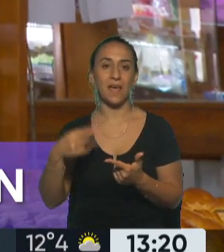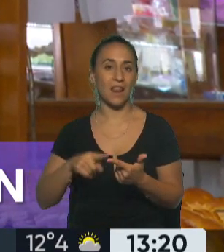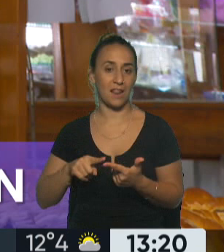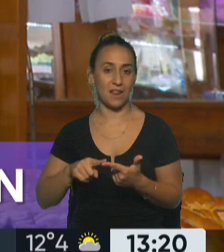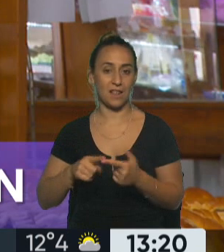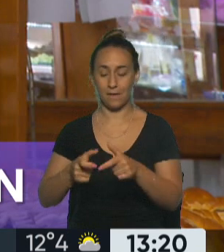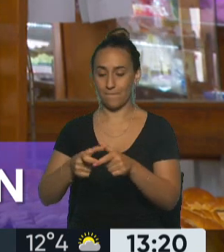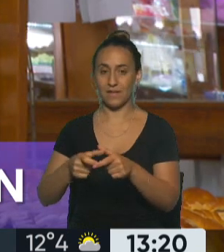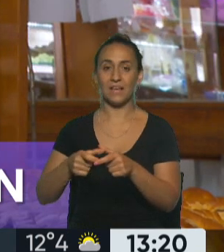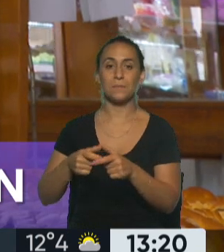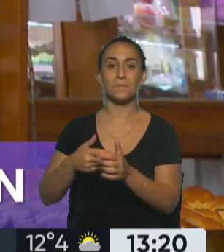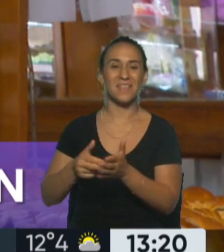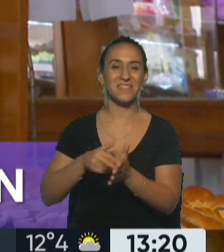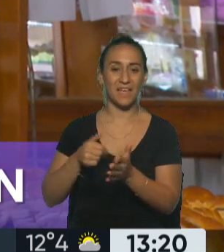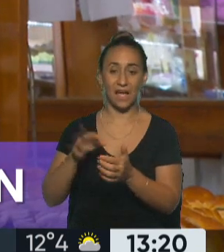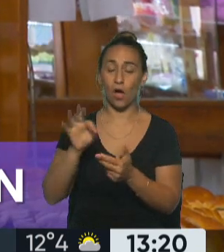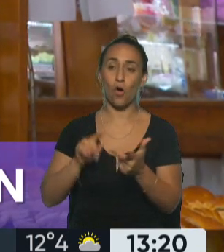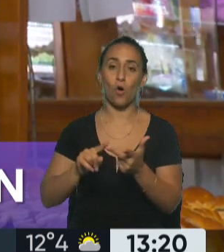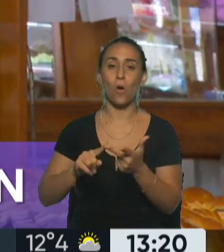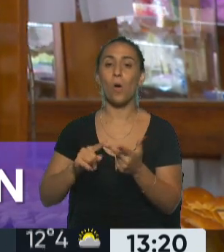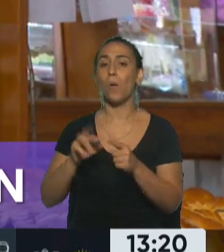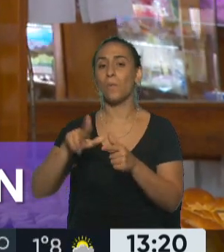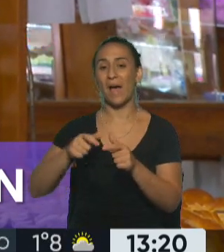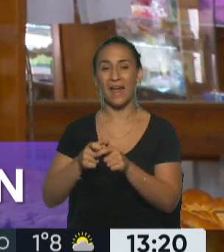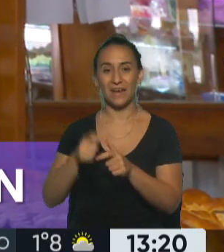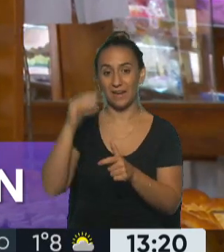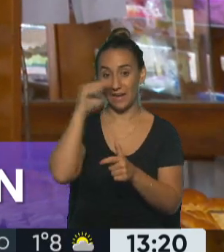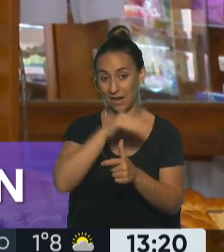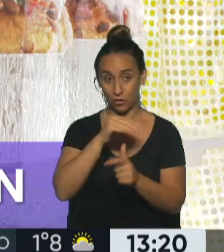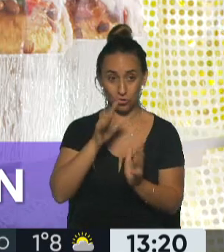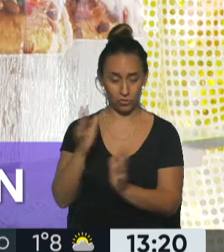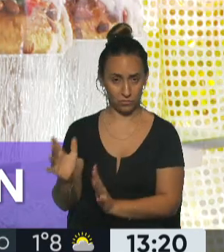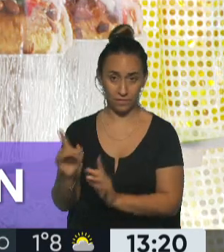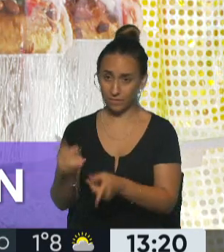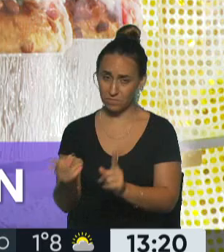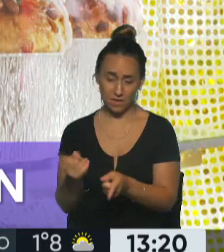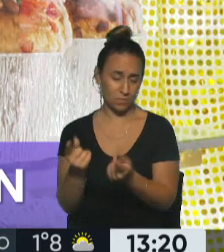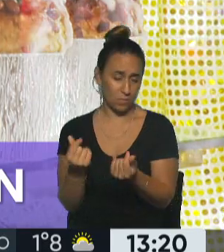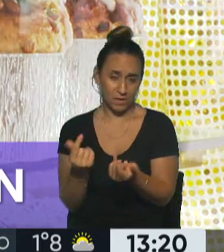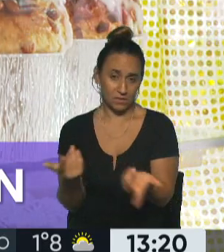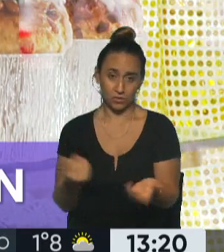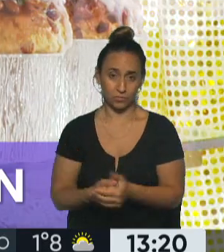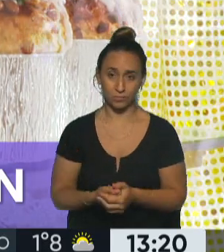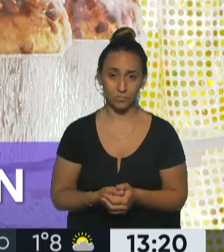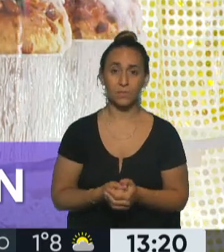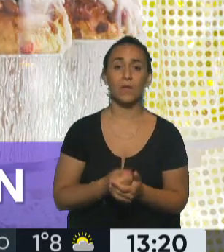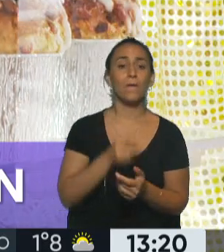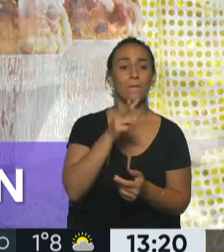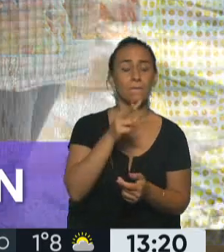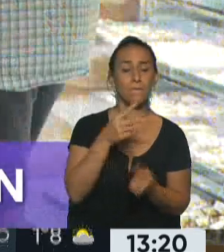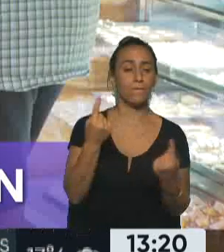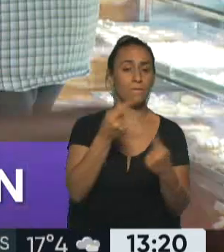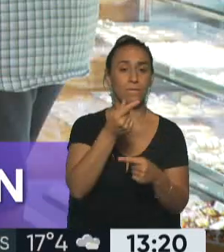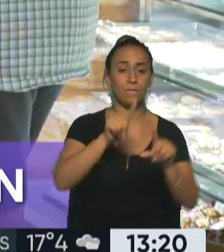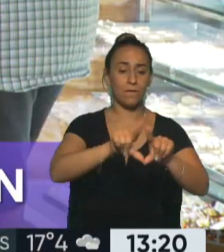fijara manteca o salvado No por ahora seguimos con ese precio respecto de las facturas por ejemplo vemos que